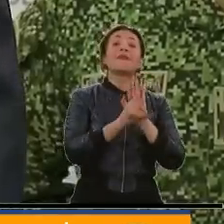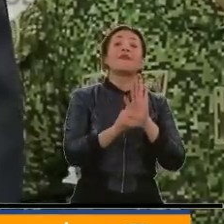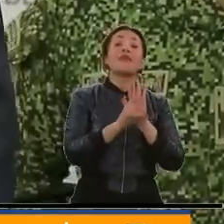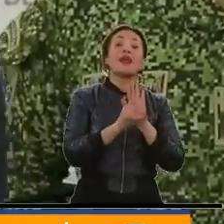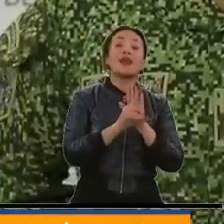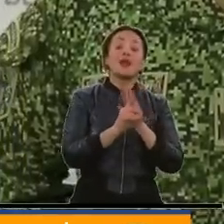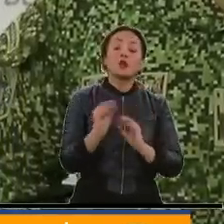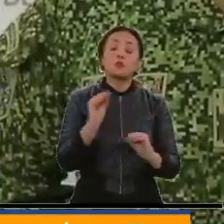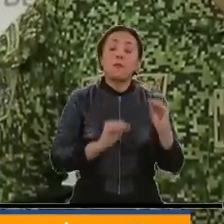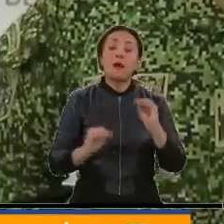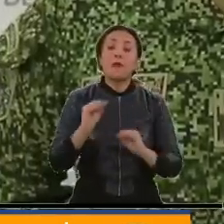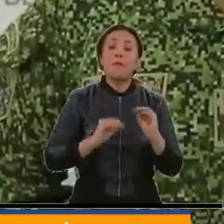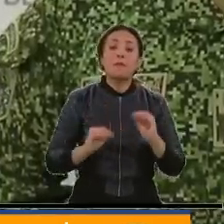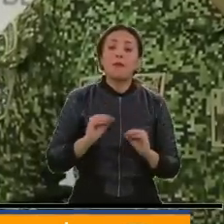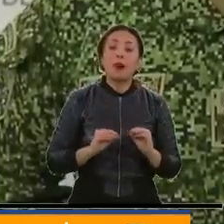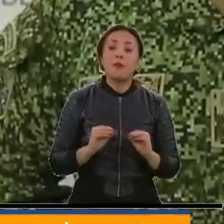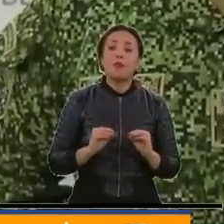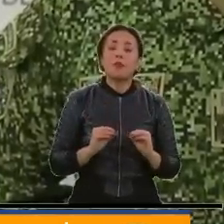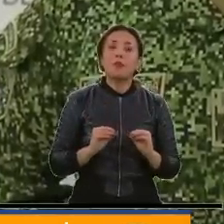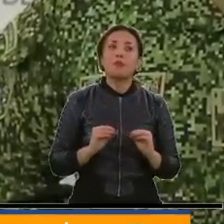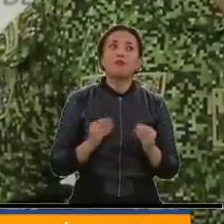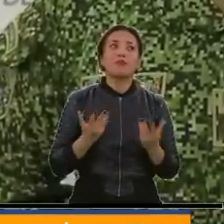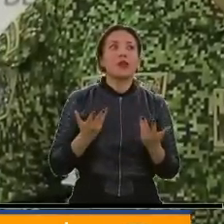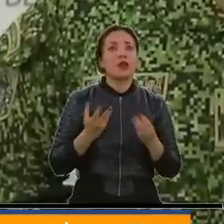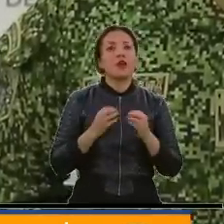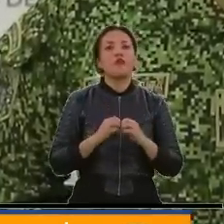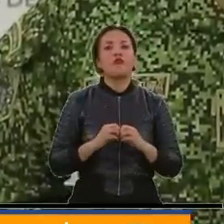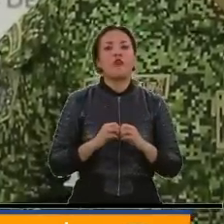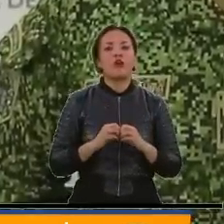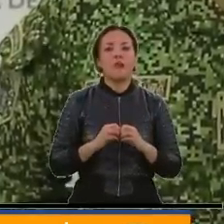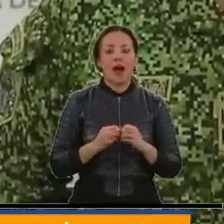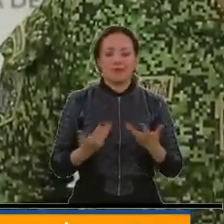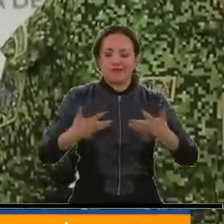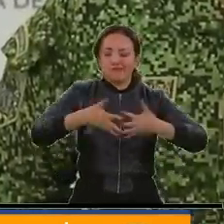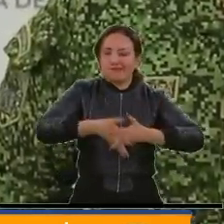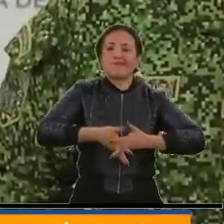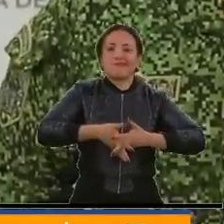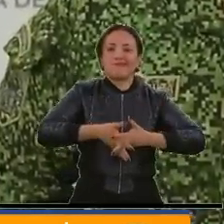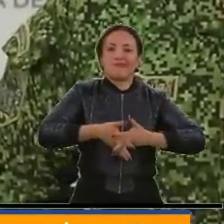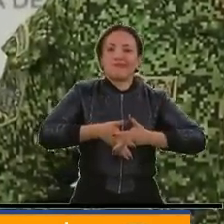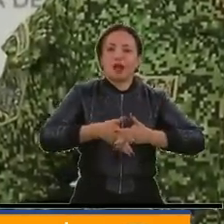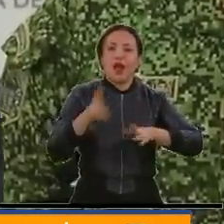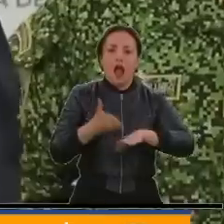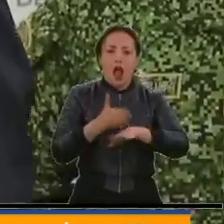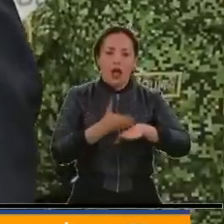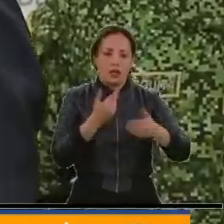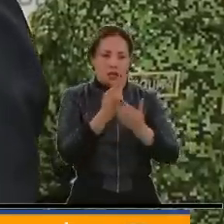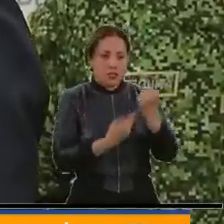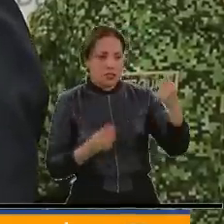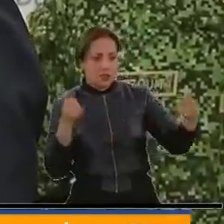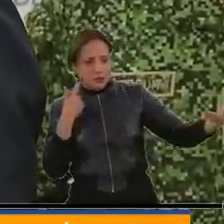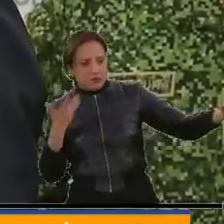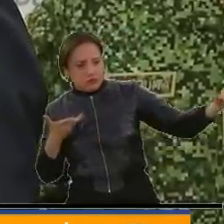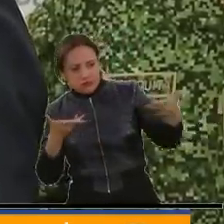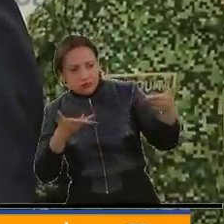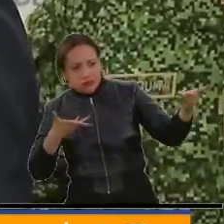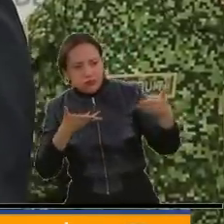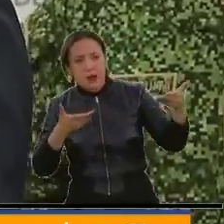hechos en forma colectiva, en forma analizada,